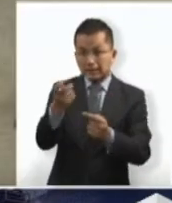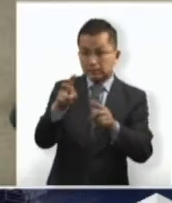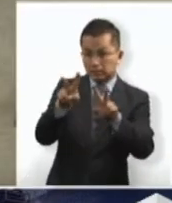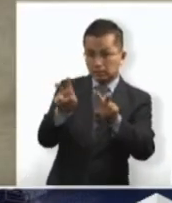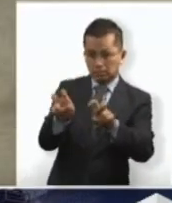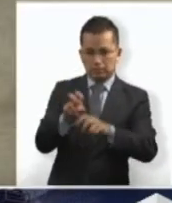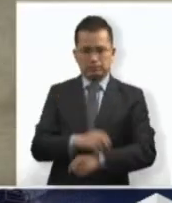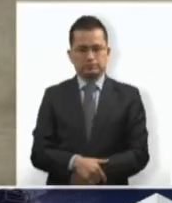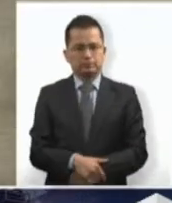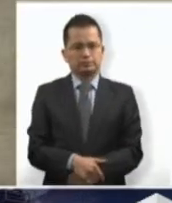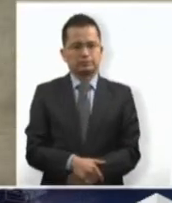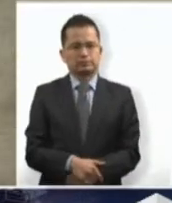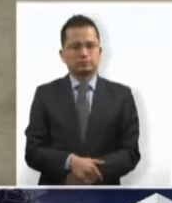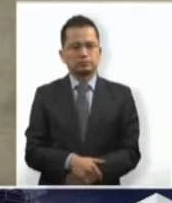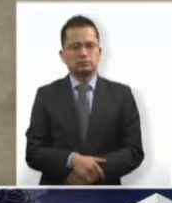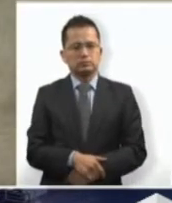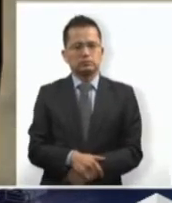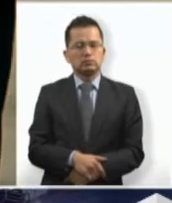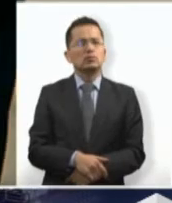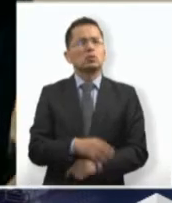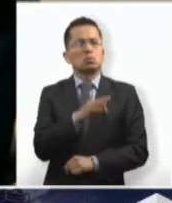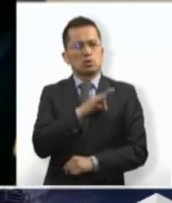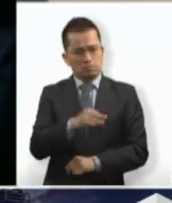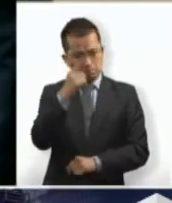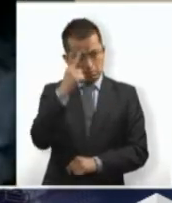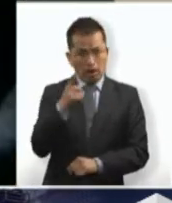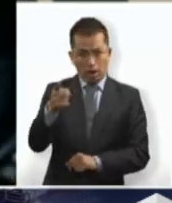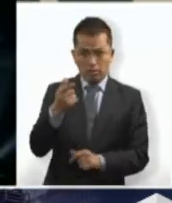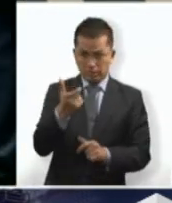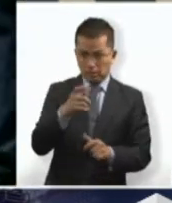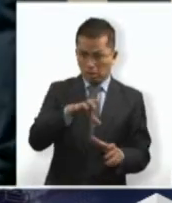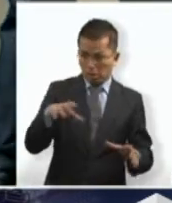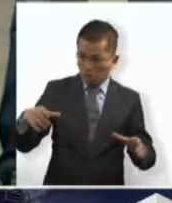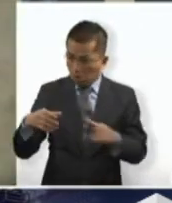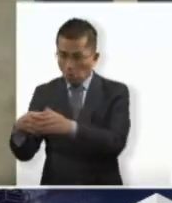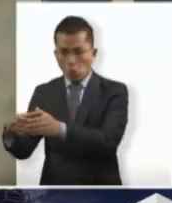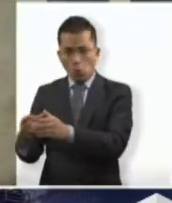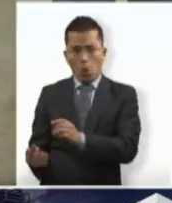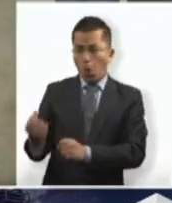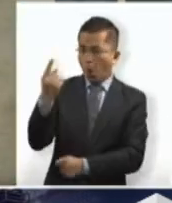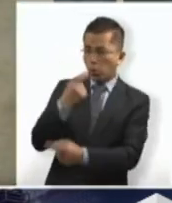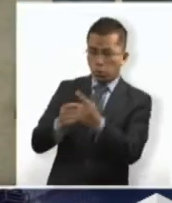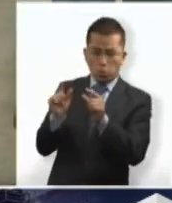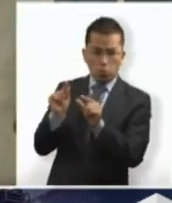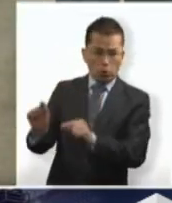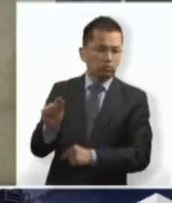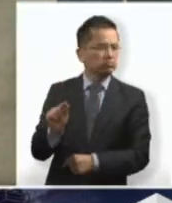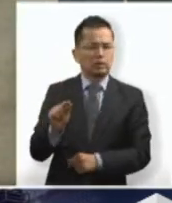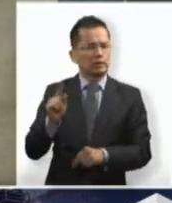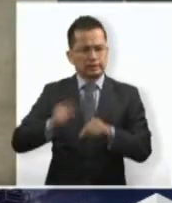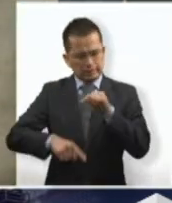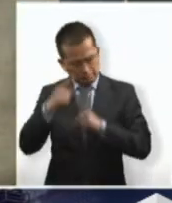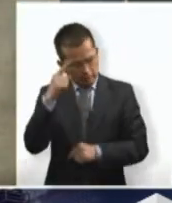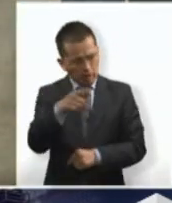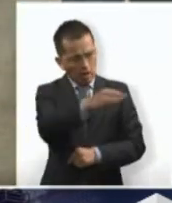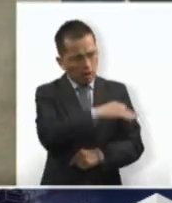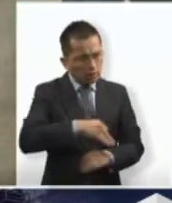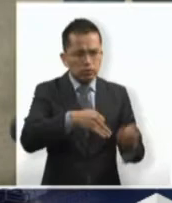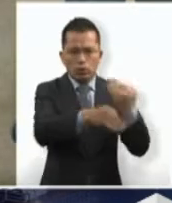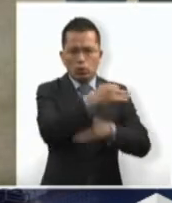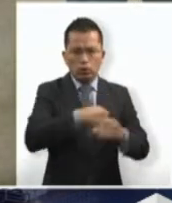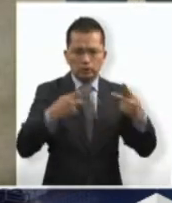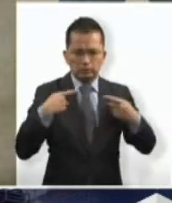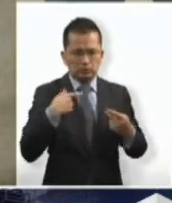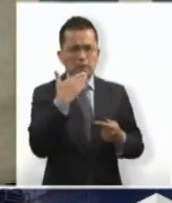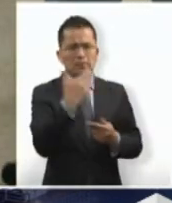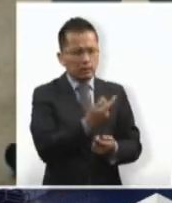Así podremos combatir la concentración de las riquezas y poner en el centro a las personas, a la sociedad y su bienestar. Es decir, apuntar